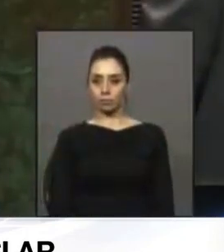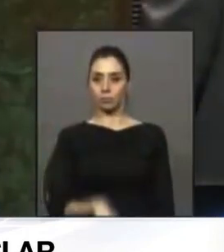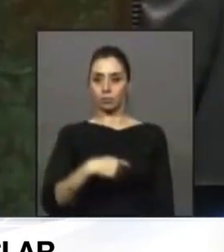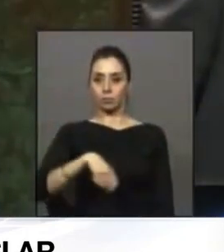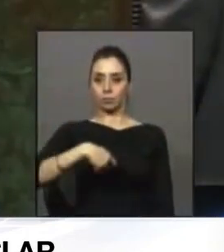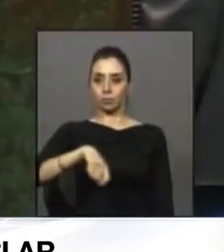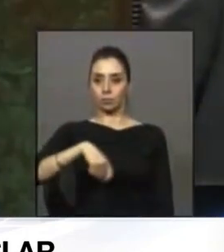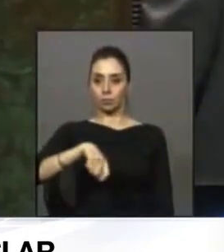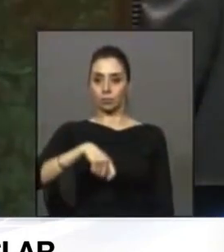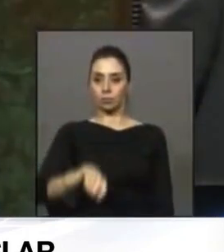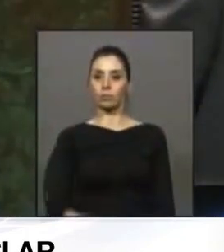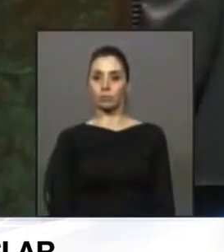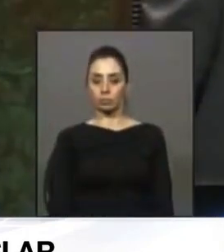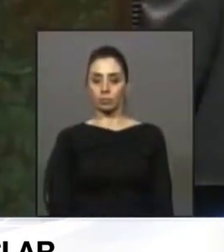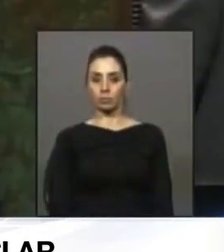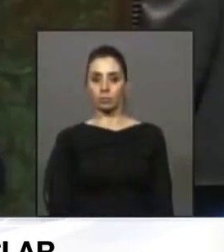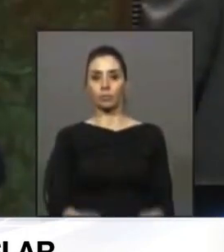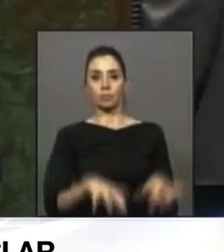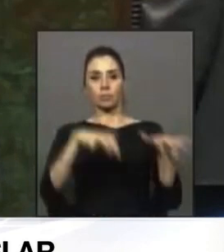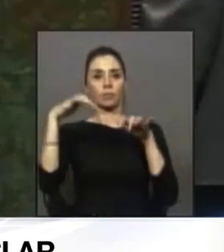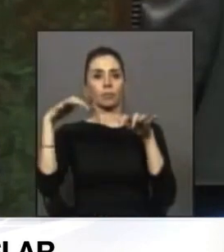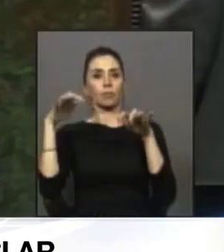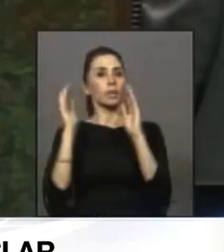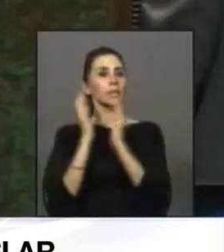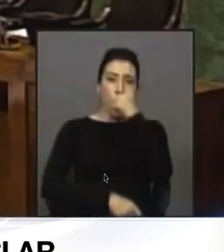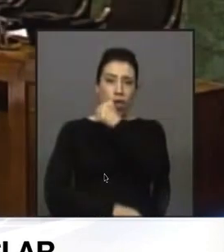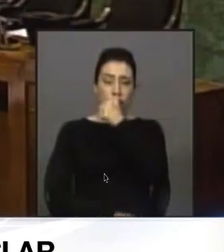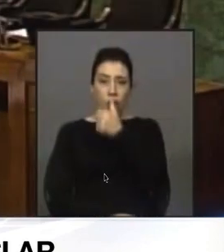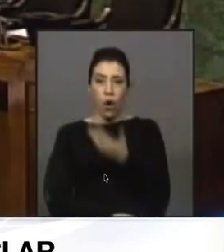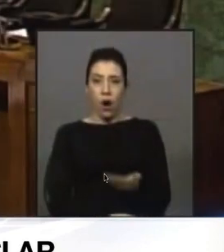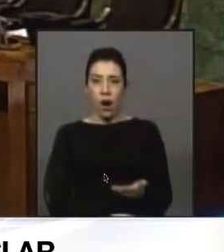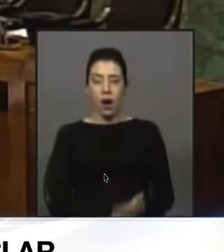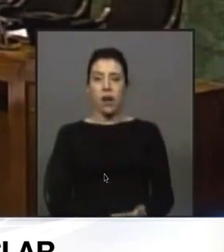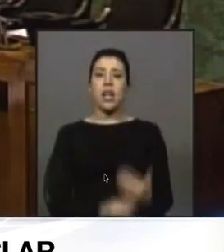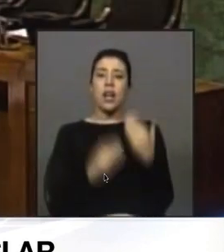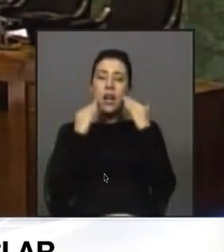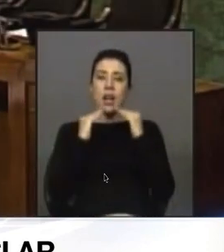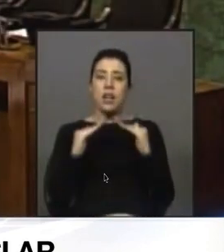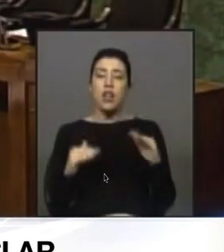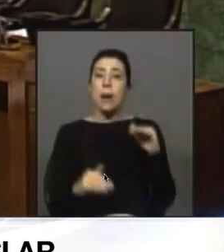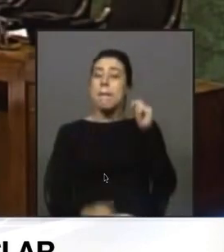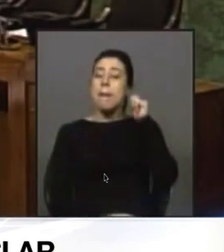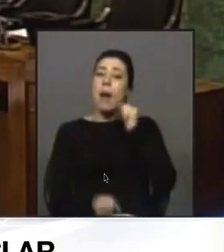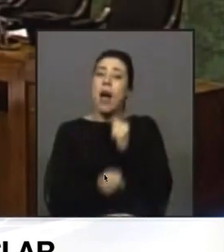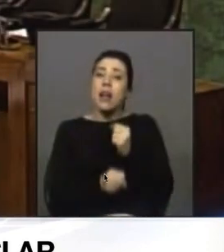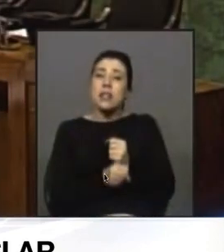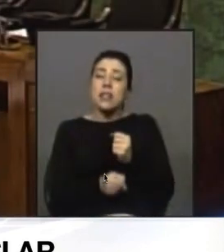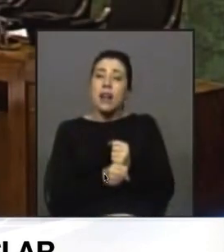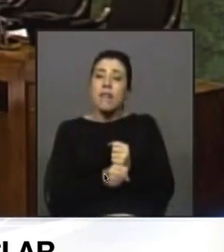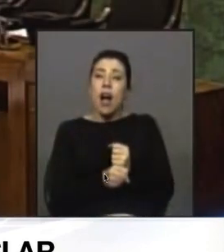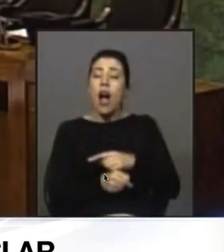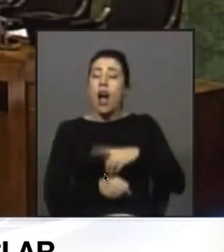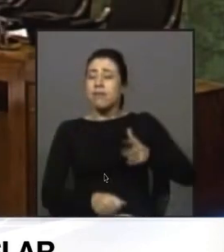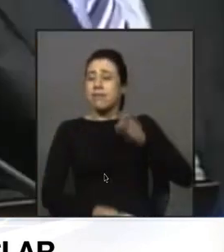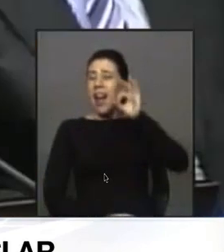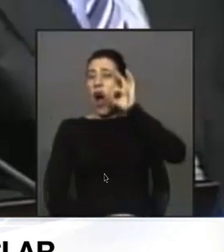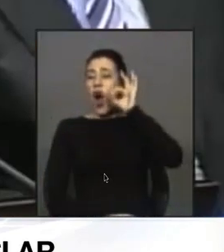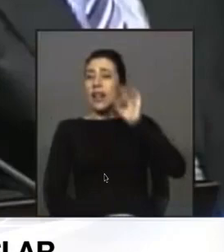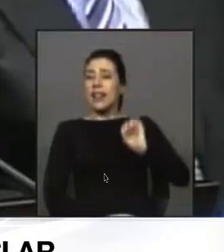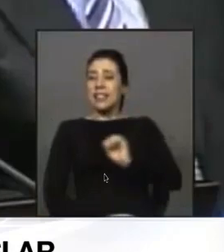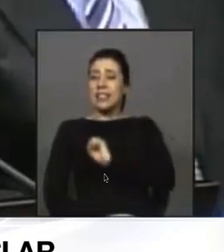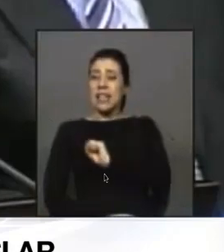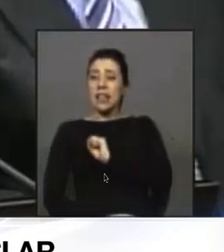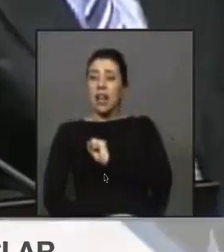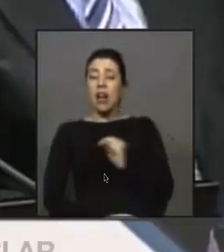Por 65 votos a favor, 11 en contra y 30 abstenciones, finalmente se aprobó la idea de legislar el proyecto de